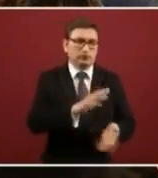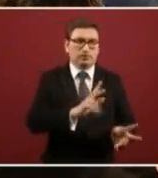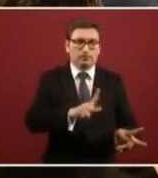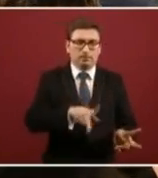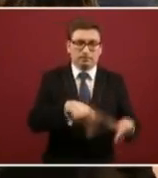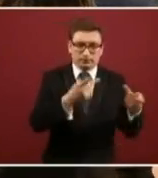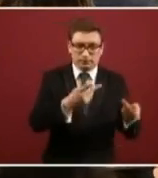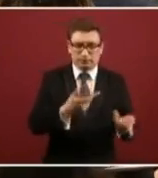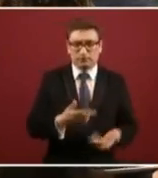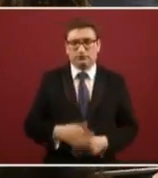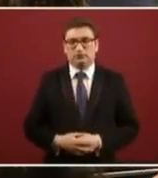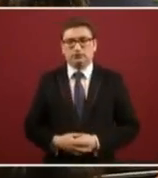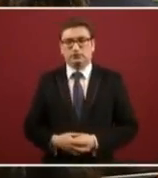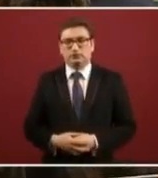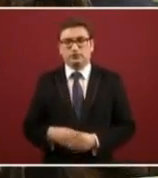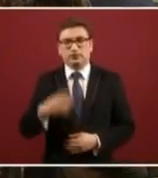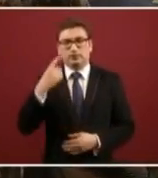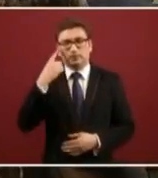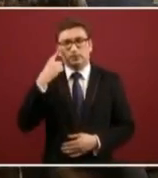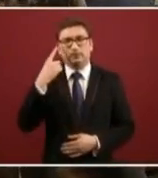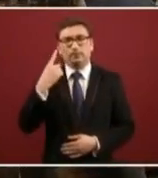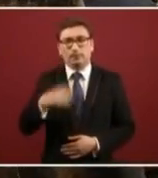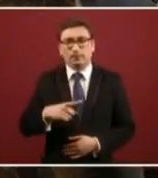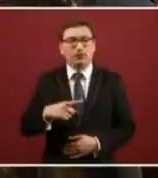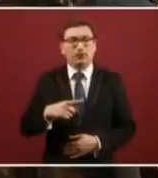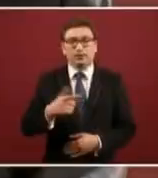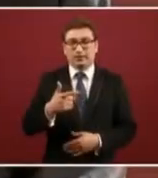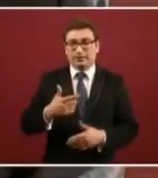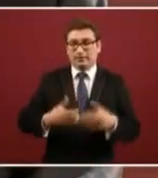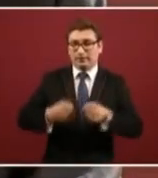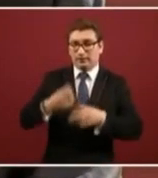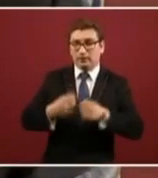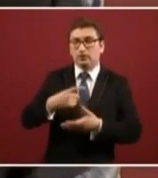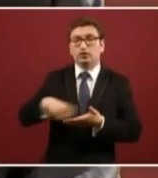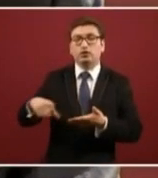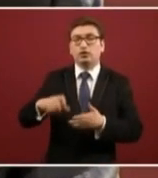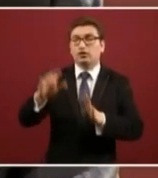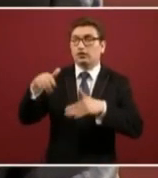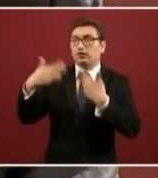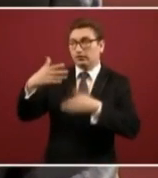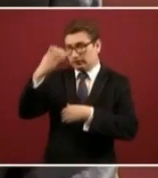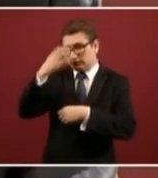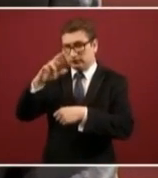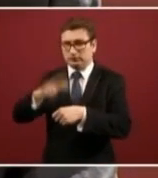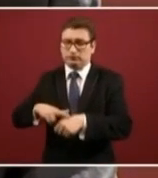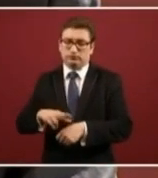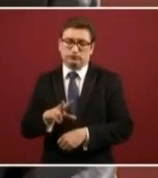para que no estemos comprando la leche en el extranjero,